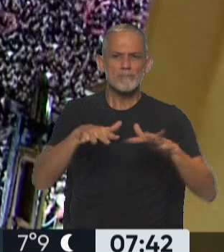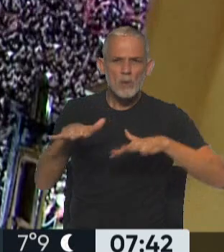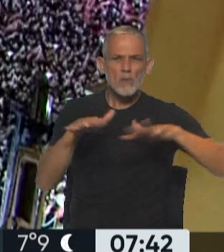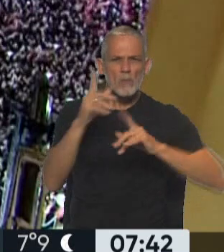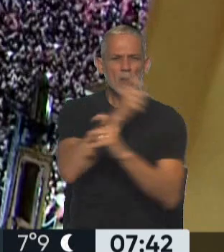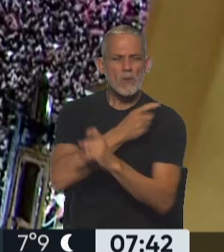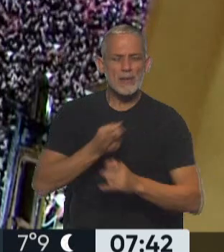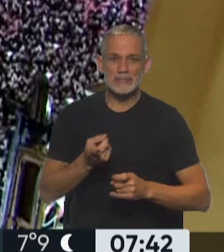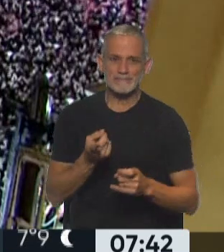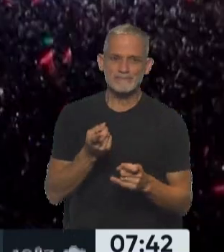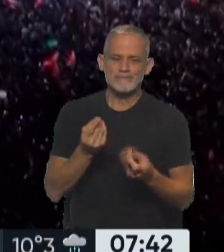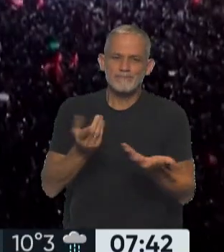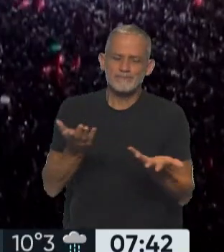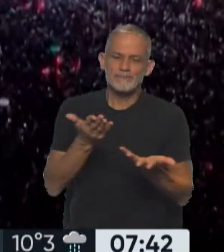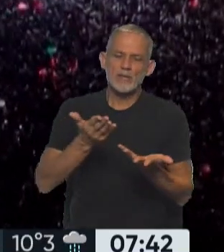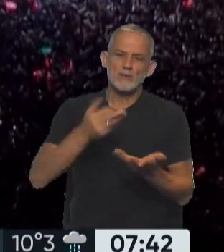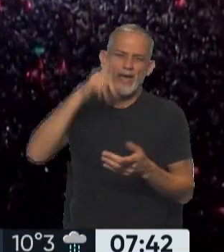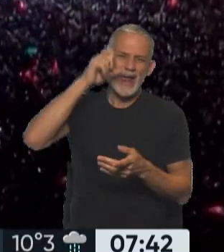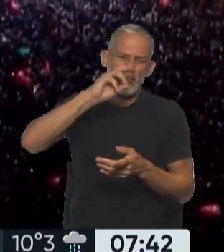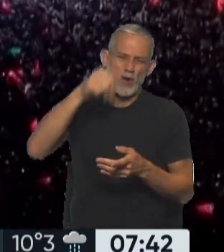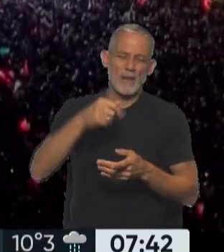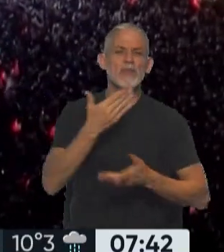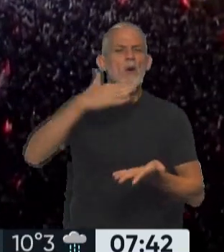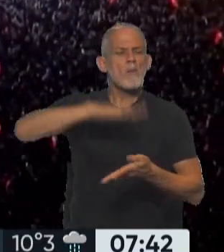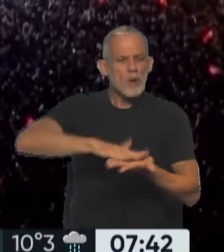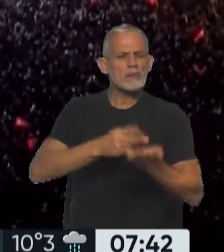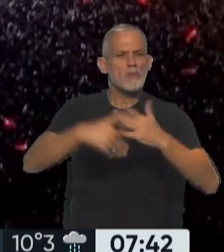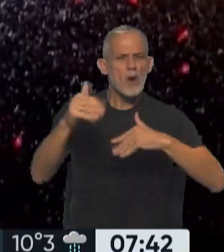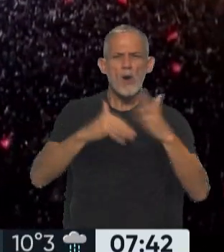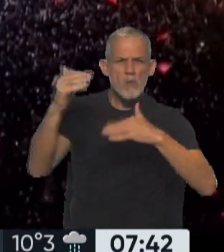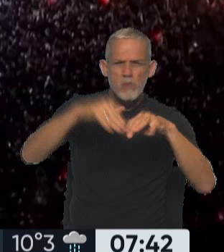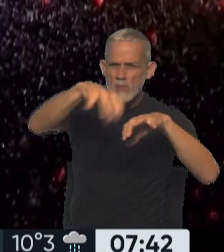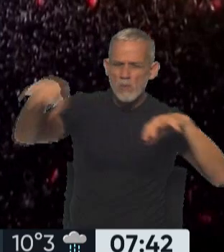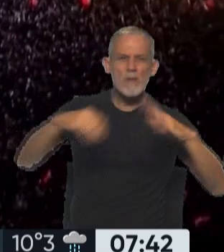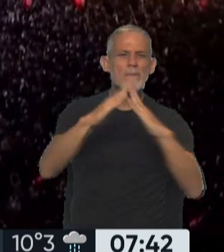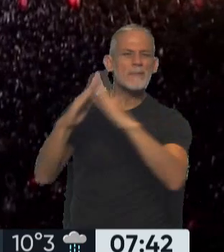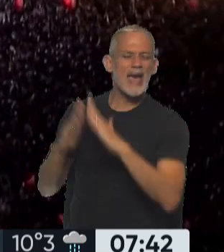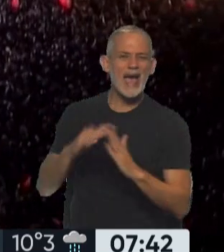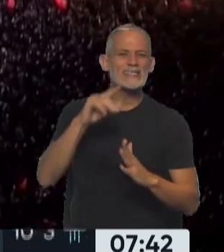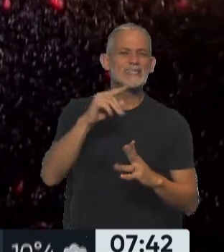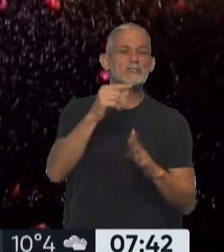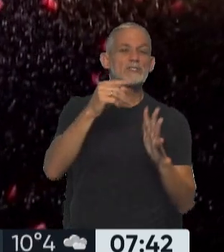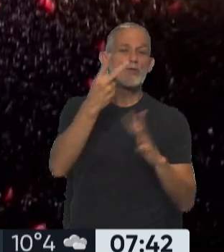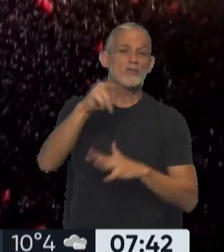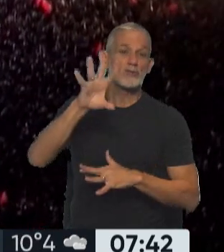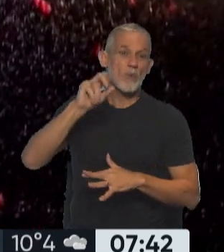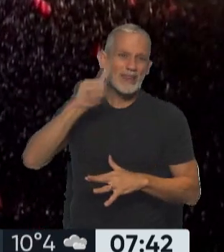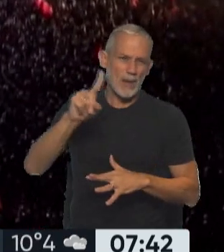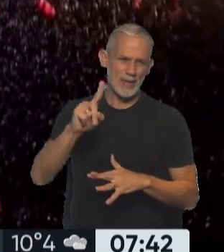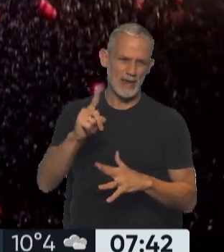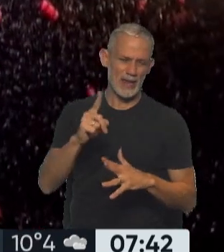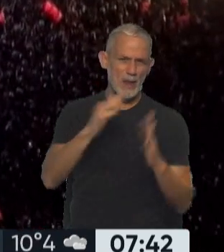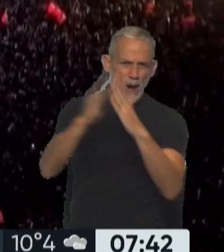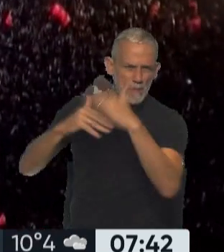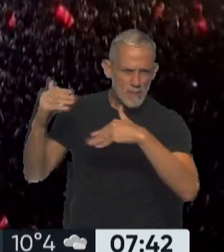humanitaria, supongo. Exactamente. Bueno, prometió construir 650.000 viviendas en un año.